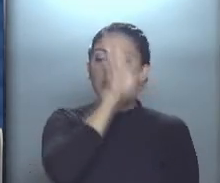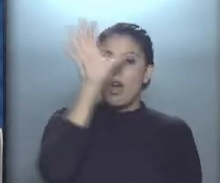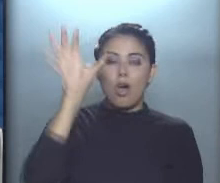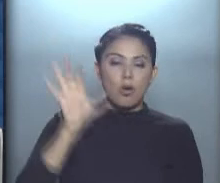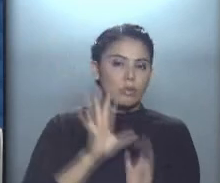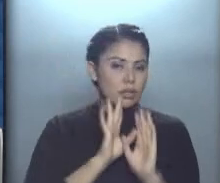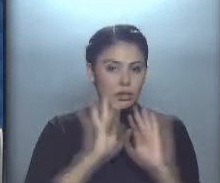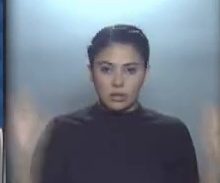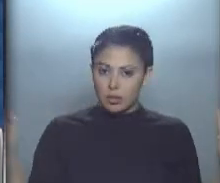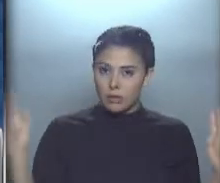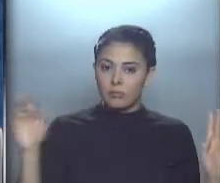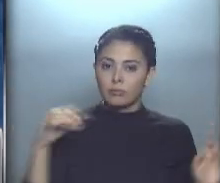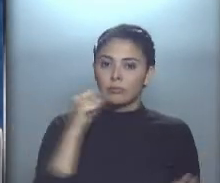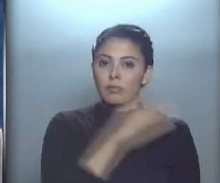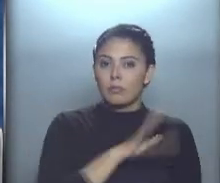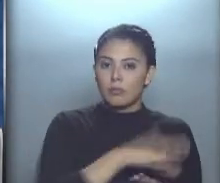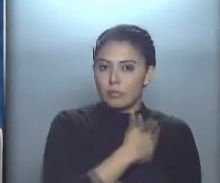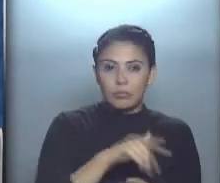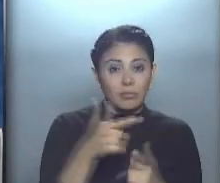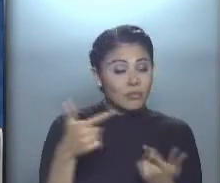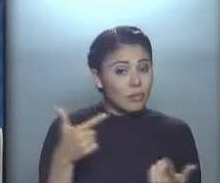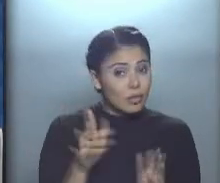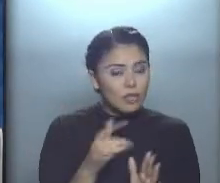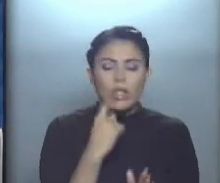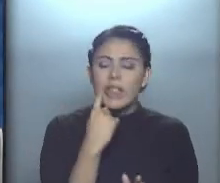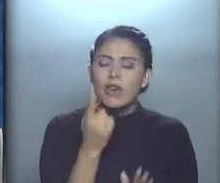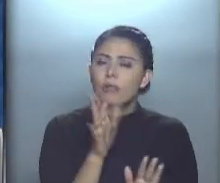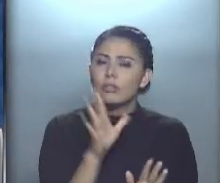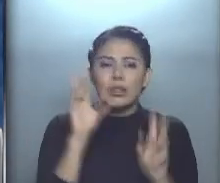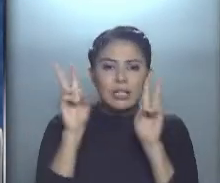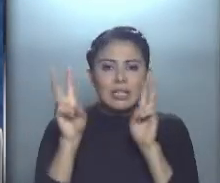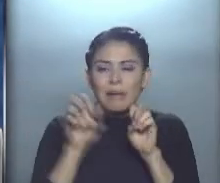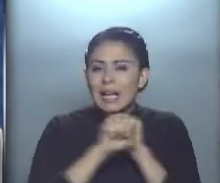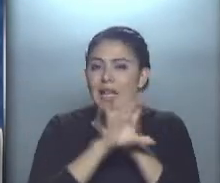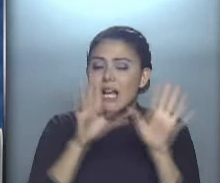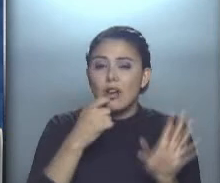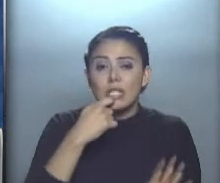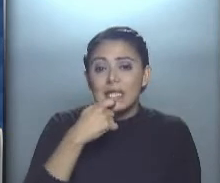Es un poder no delegado. Pero digo, esto es un tema claro porque si no,